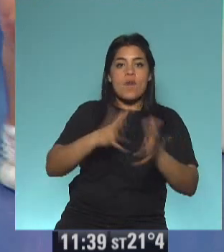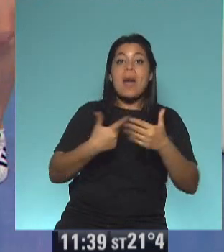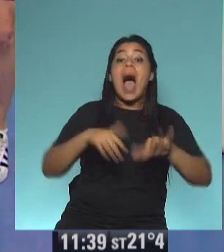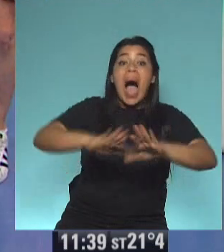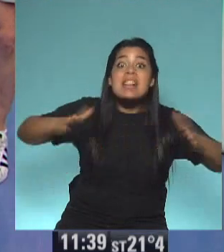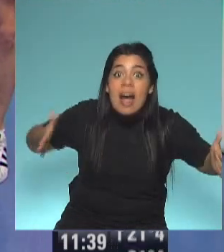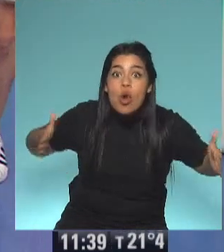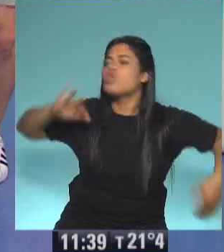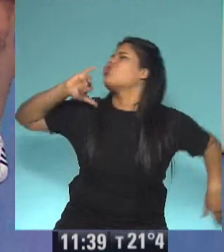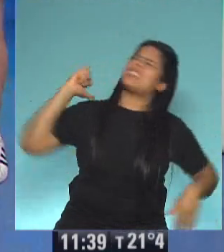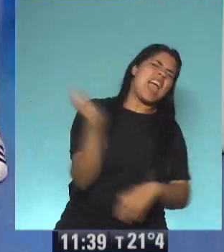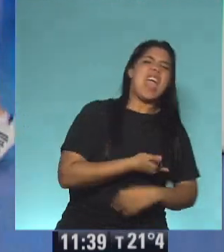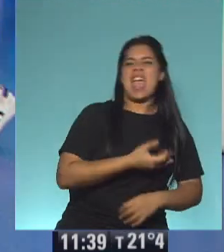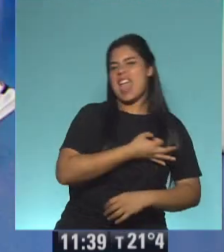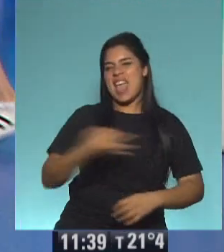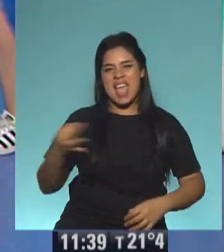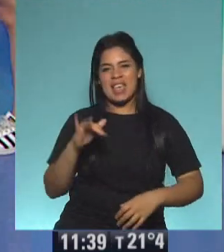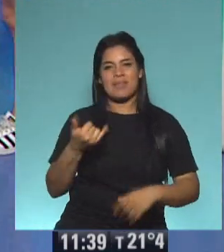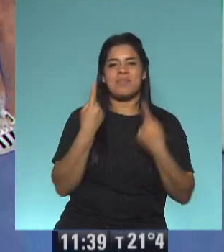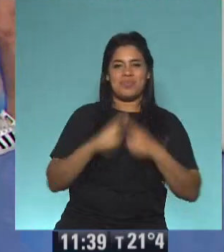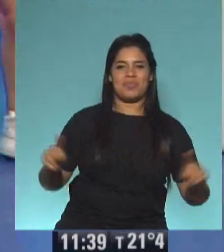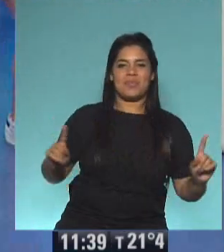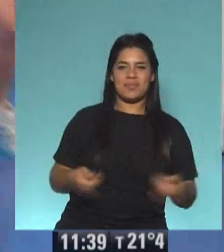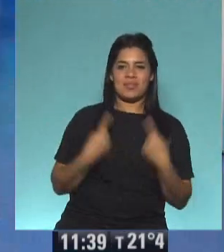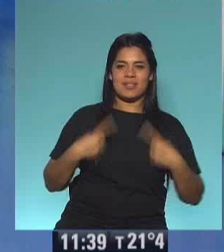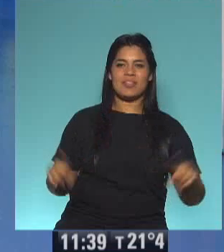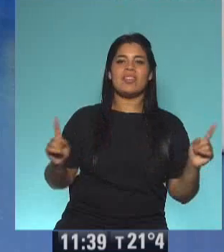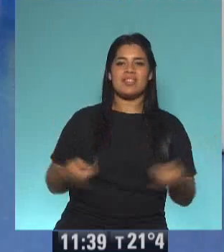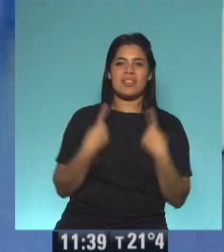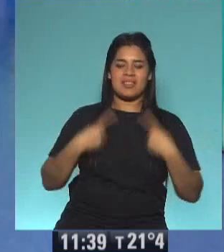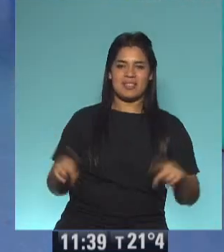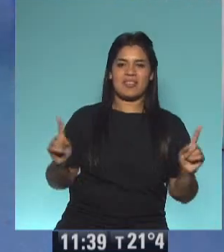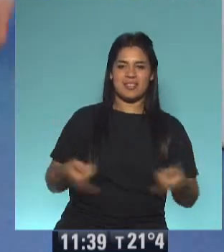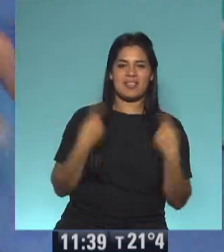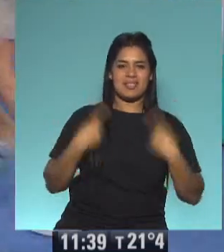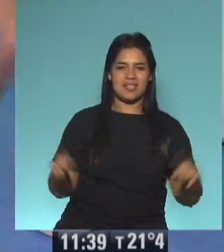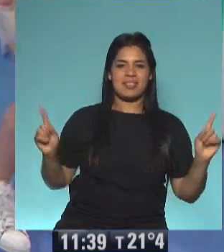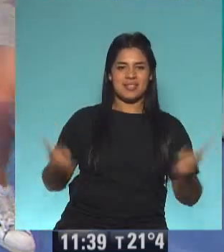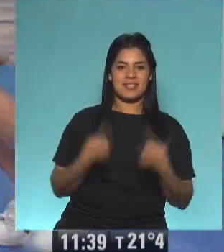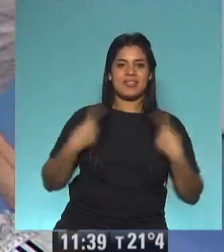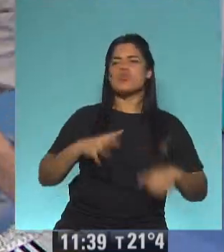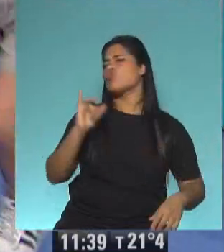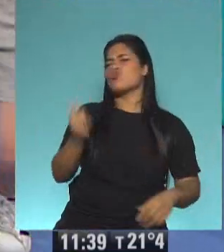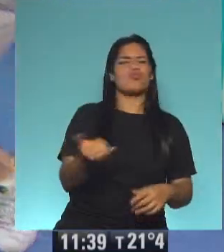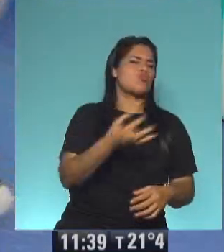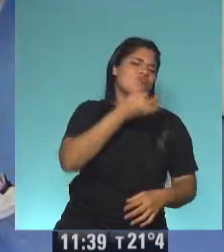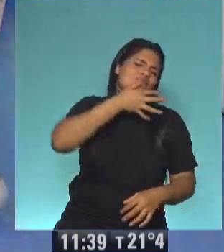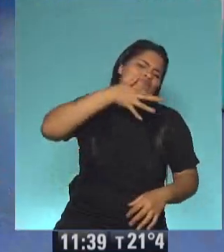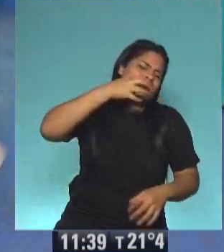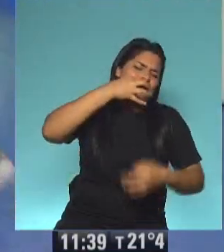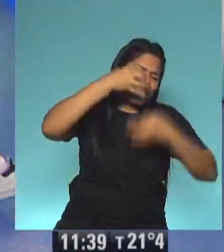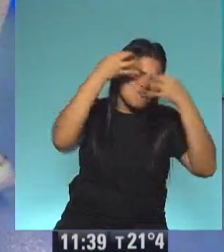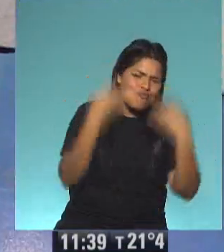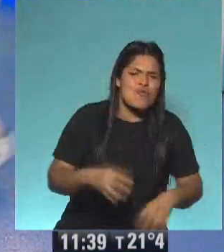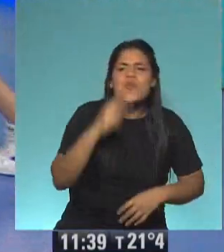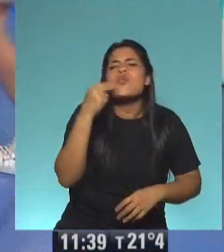¡Asado! ¡Sí! ¡Hagamos un asado! ¡Espectacular! ¡El asado! ¡Qué rico todo esto! ¡Nos da ganas de